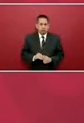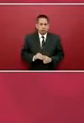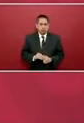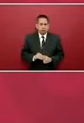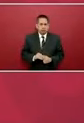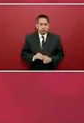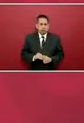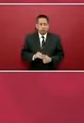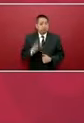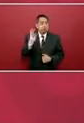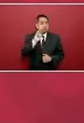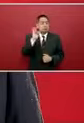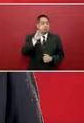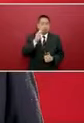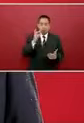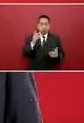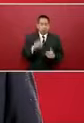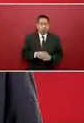Por si